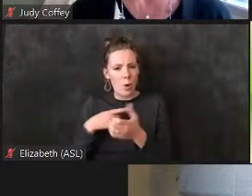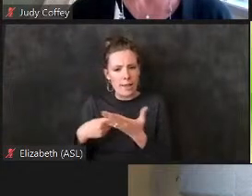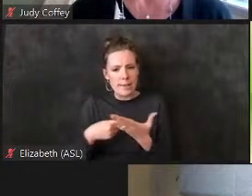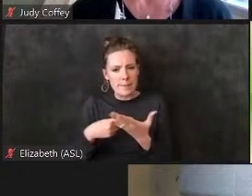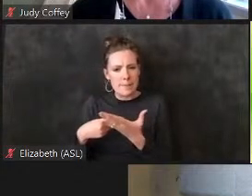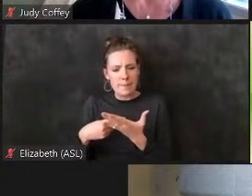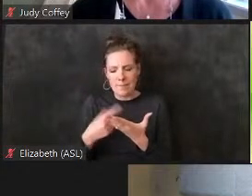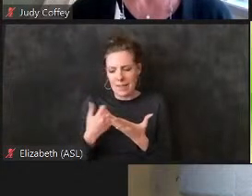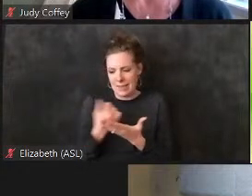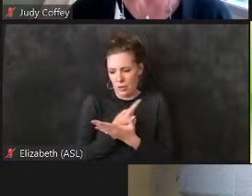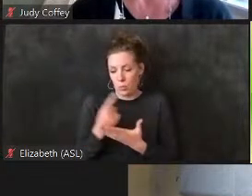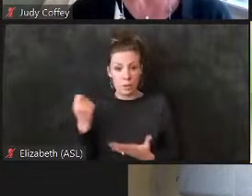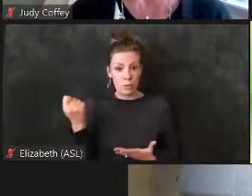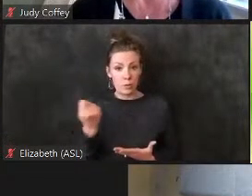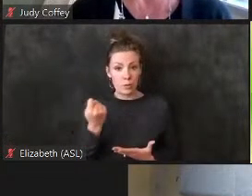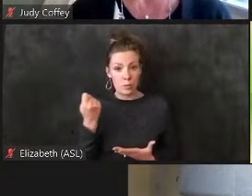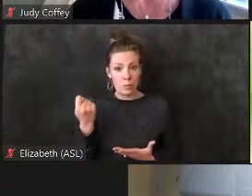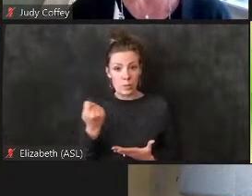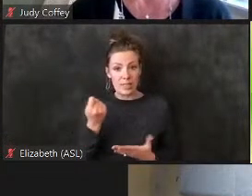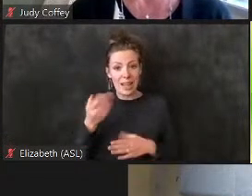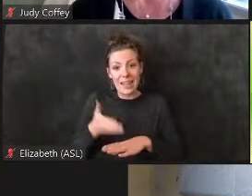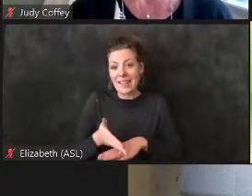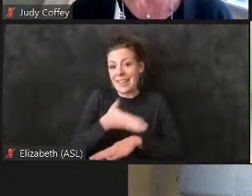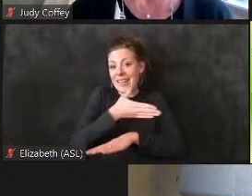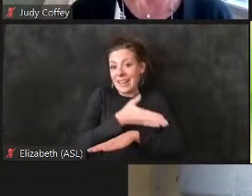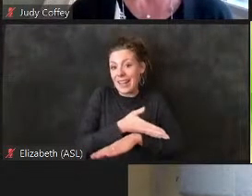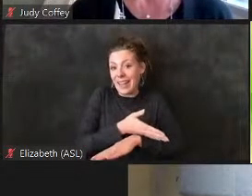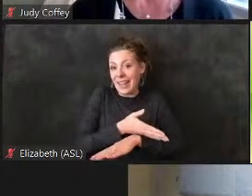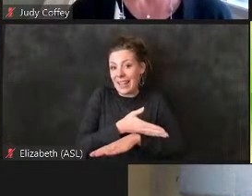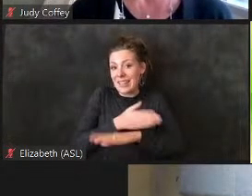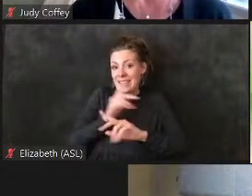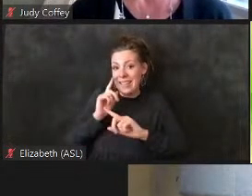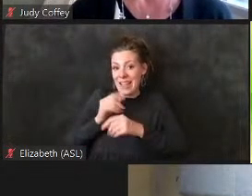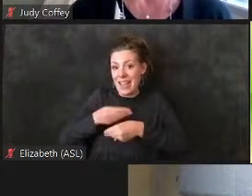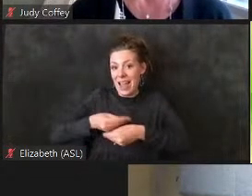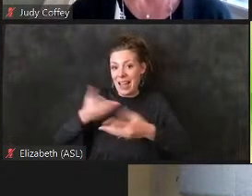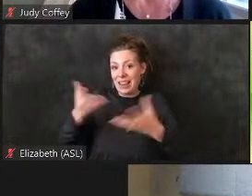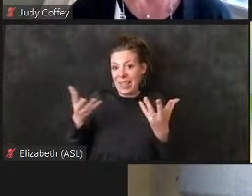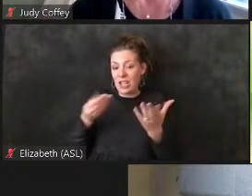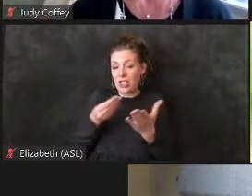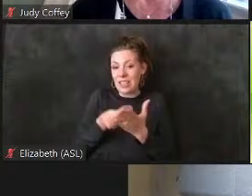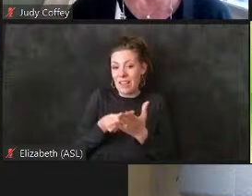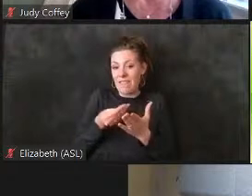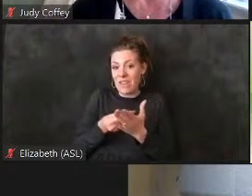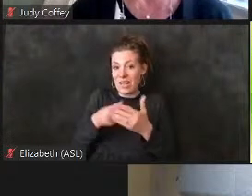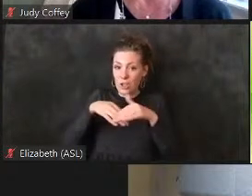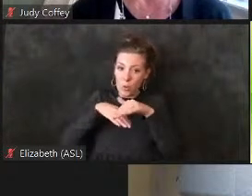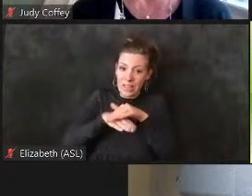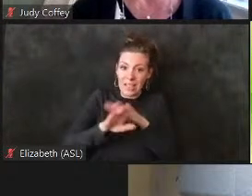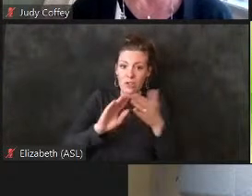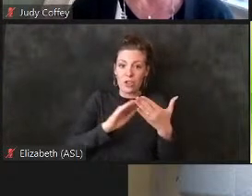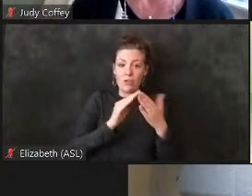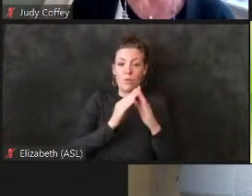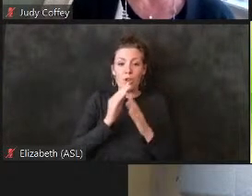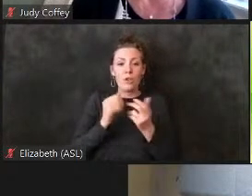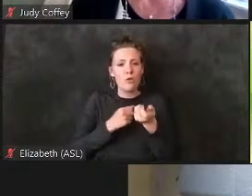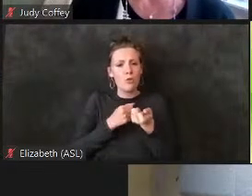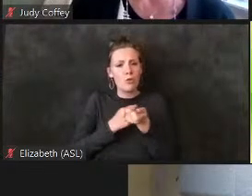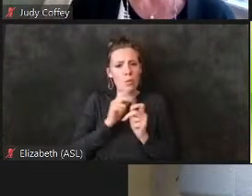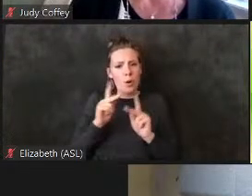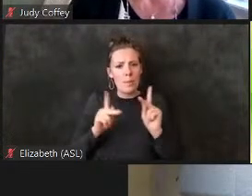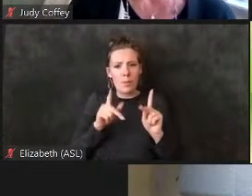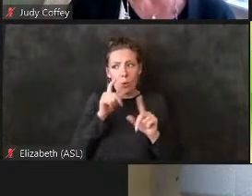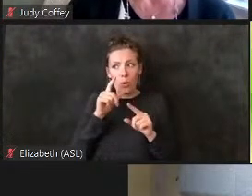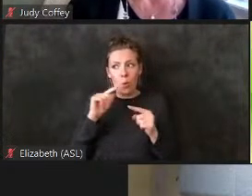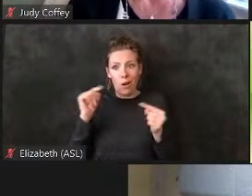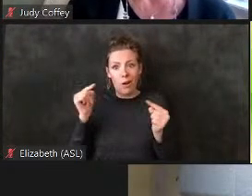mesa directiva también estamos este martes que viene de tener alocaciones para alcanzar a la